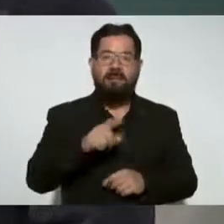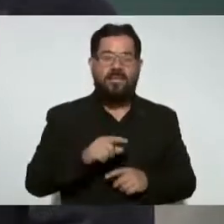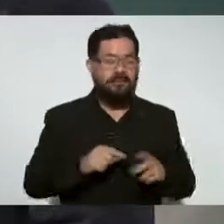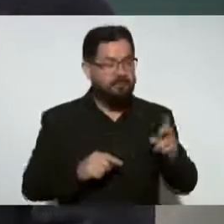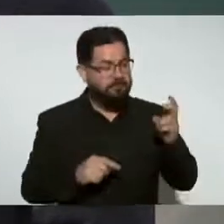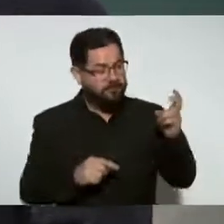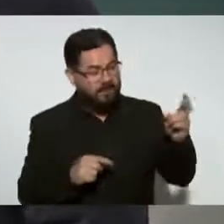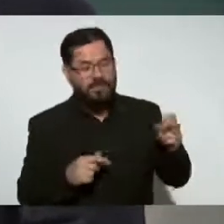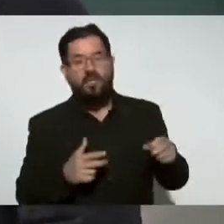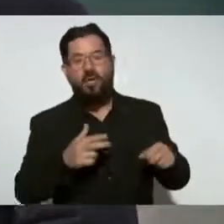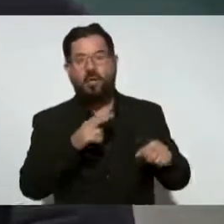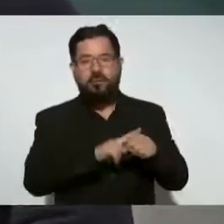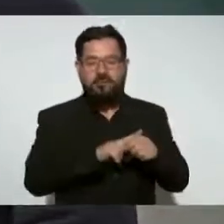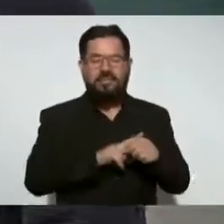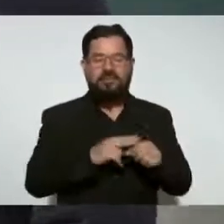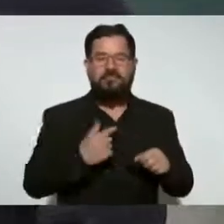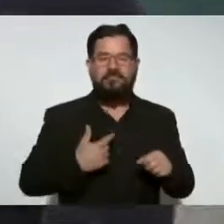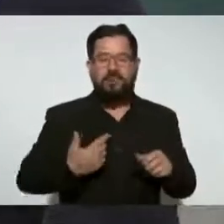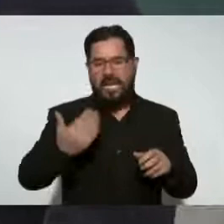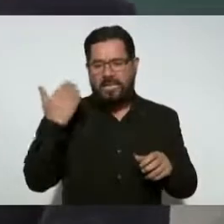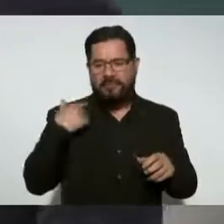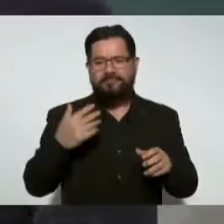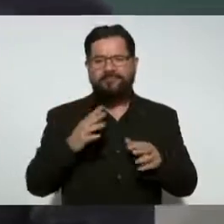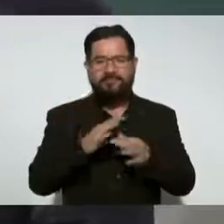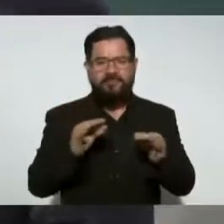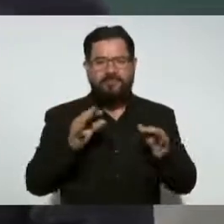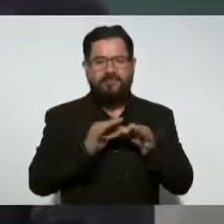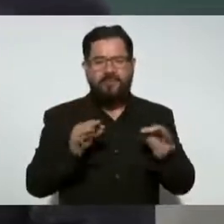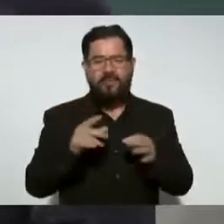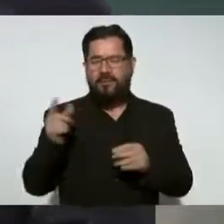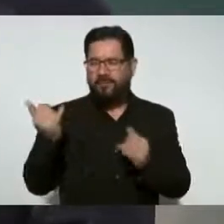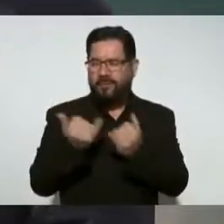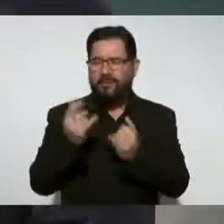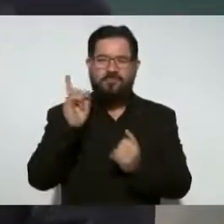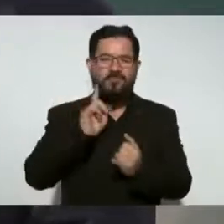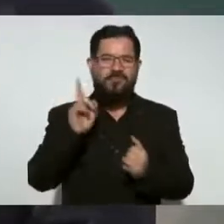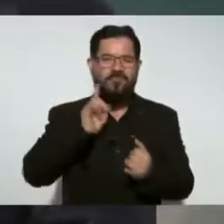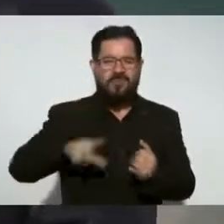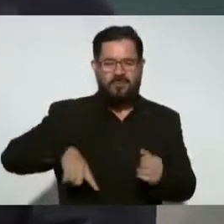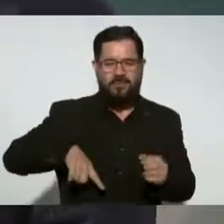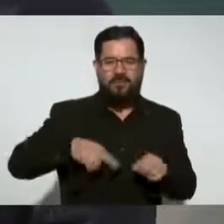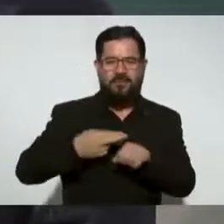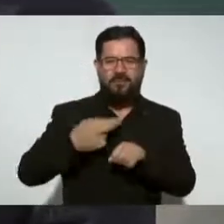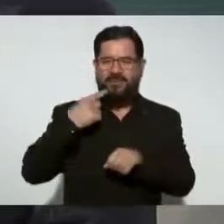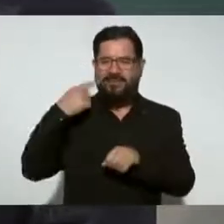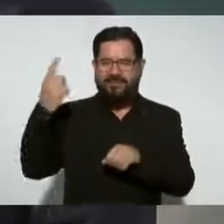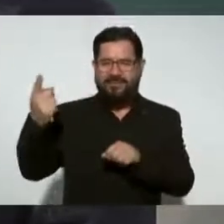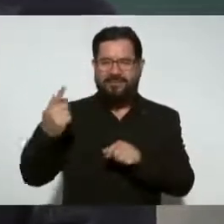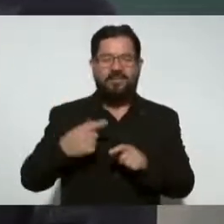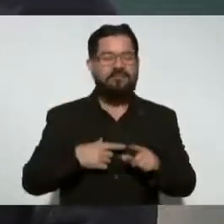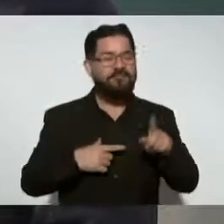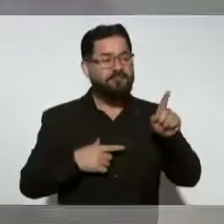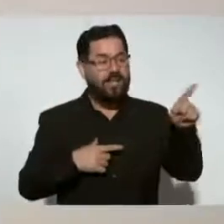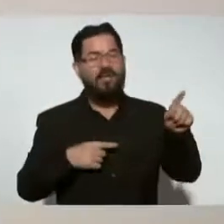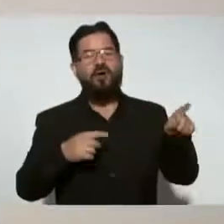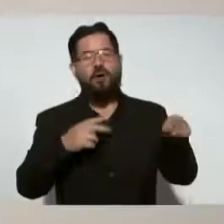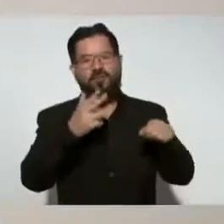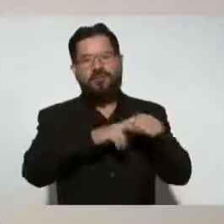Ha tenido, como ya refirió la gobernadora, una serie de adecuaciones,